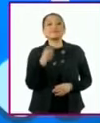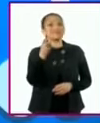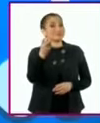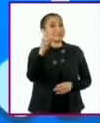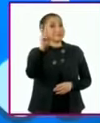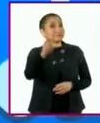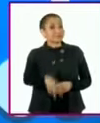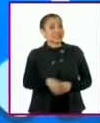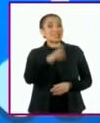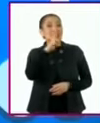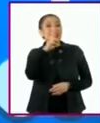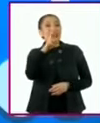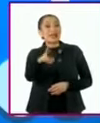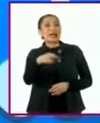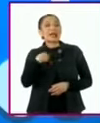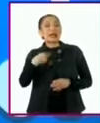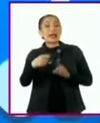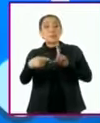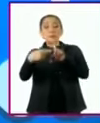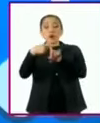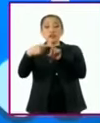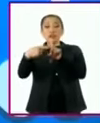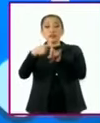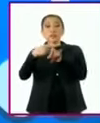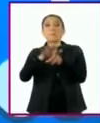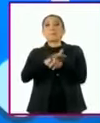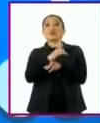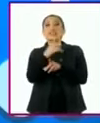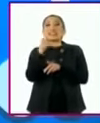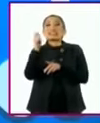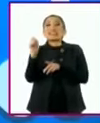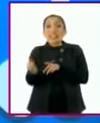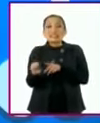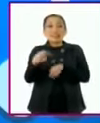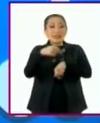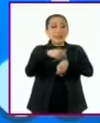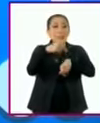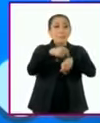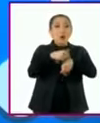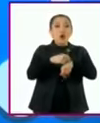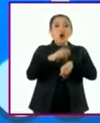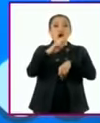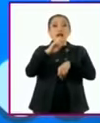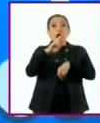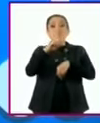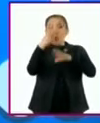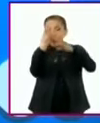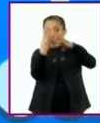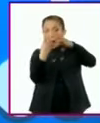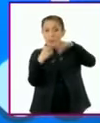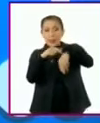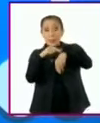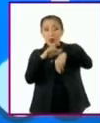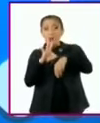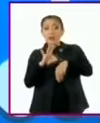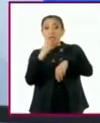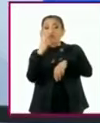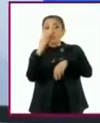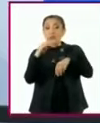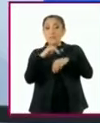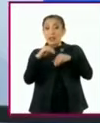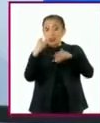Efectivamente, el resultado tiene signo positivo ya que representa el tiempo que tardó Raúl en descender, 42